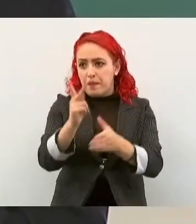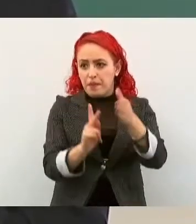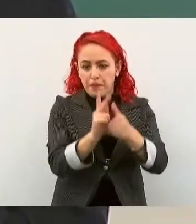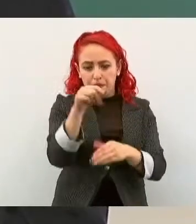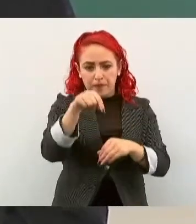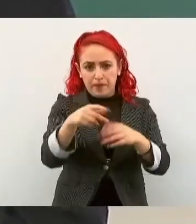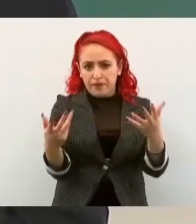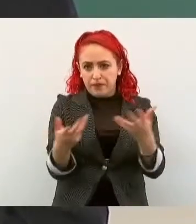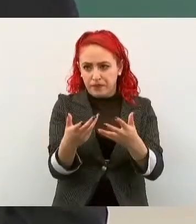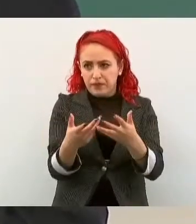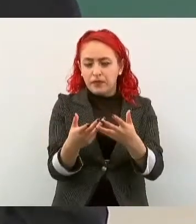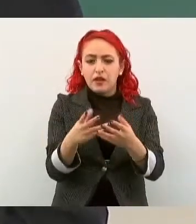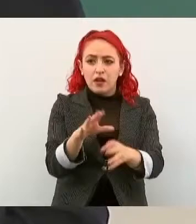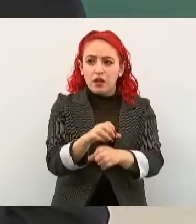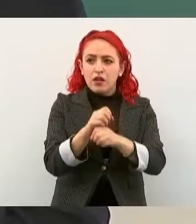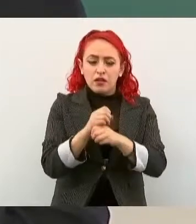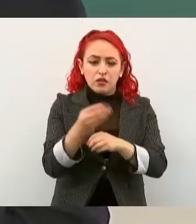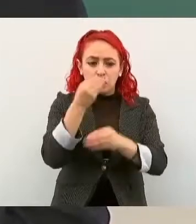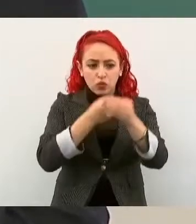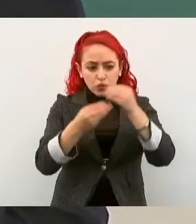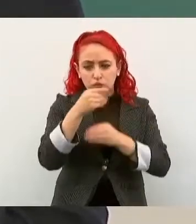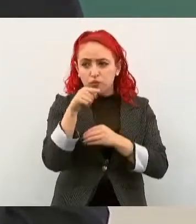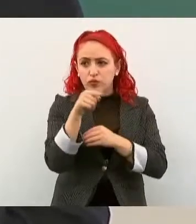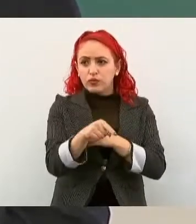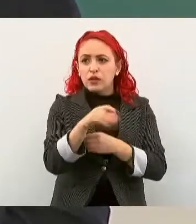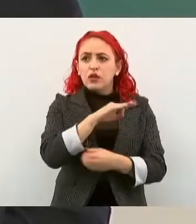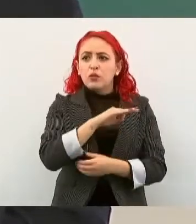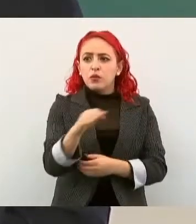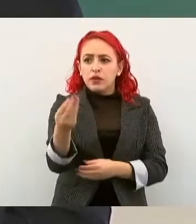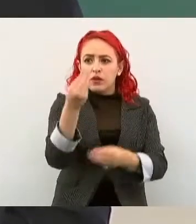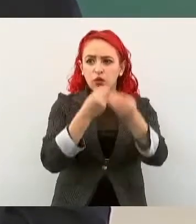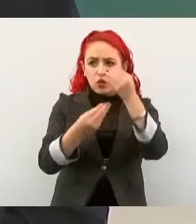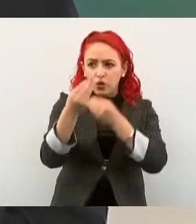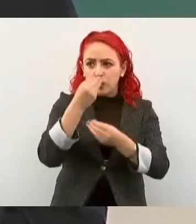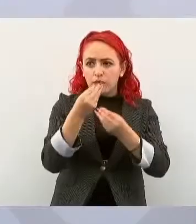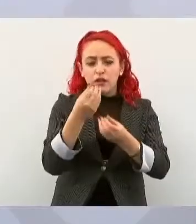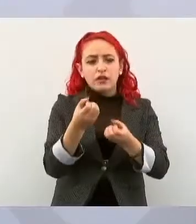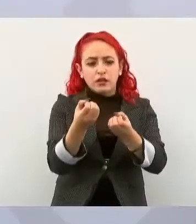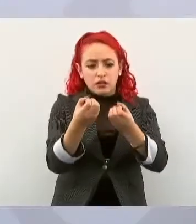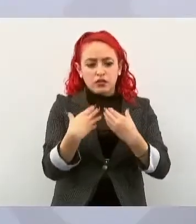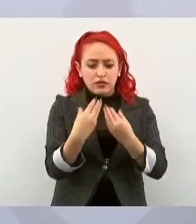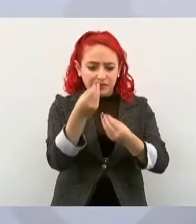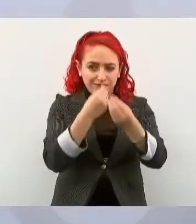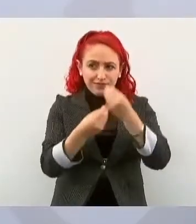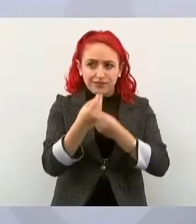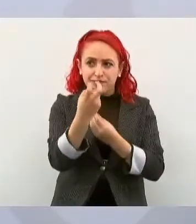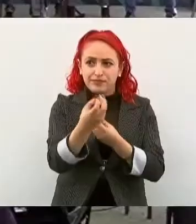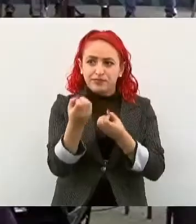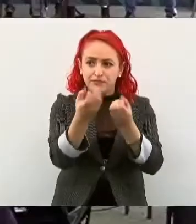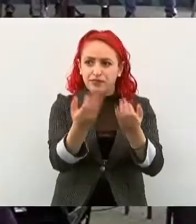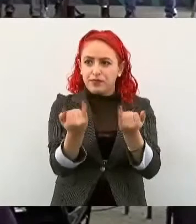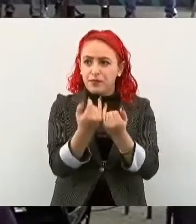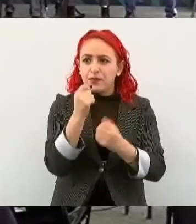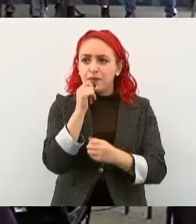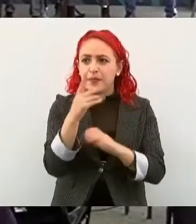y obtener sus alimentos, que coman los que nos dan de comer.